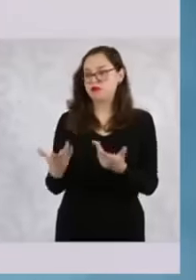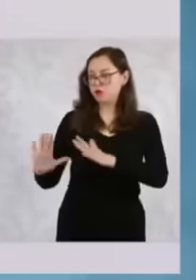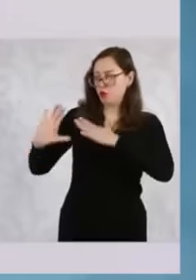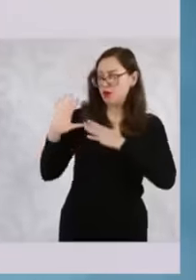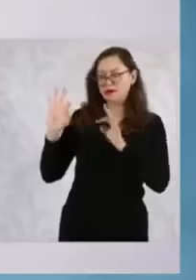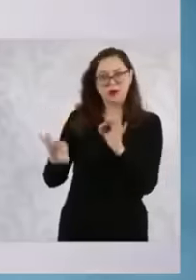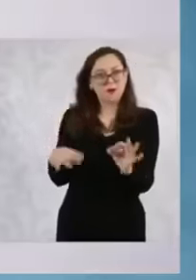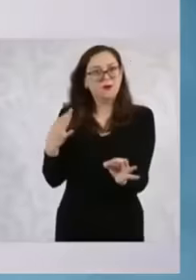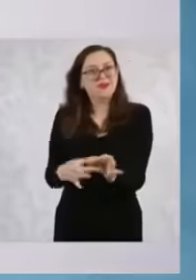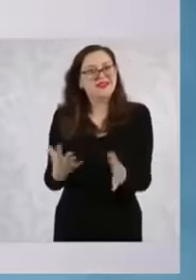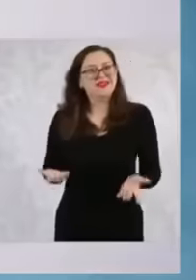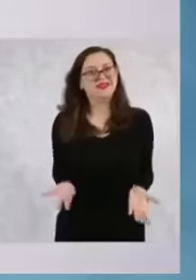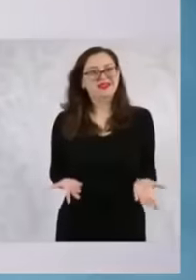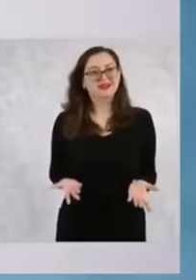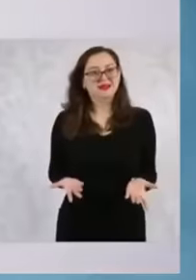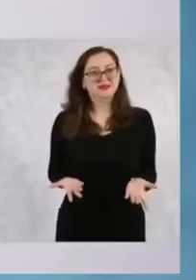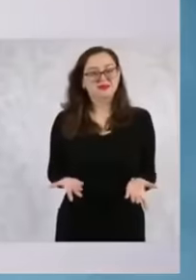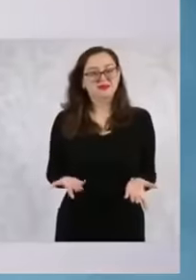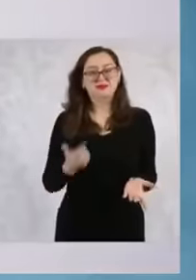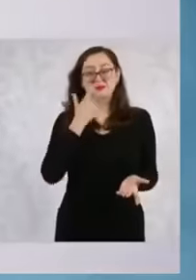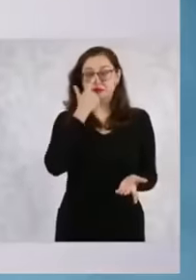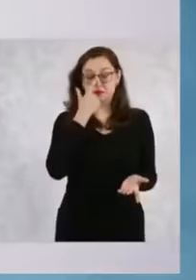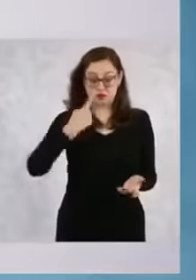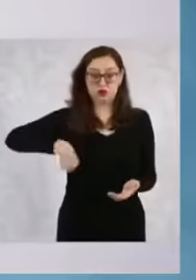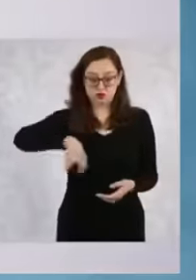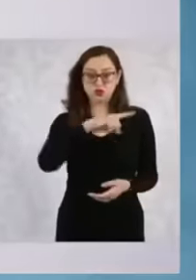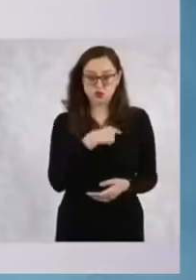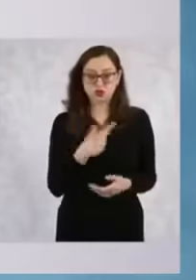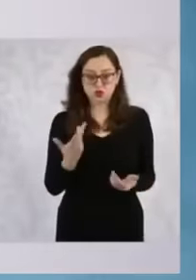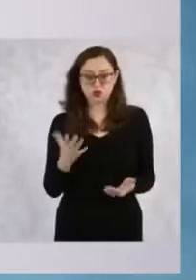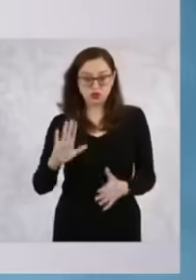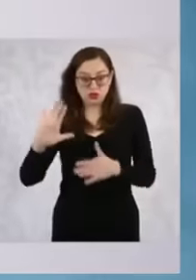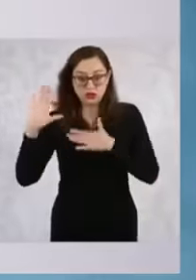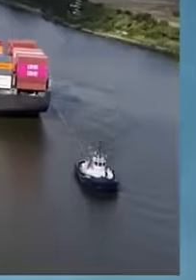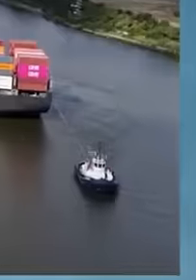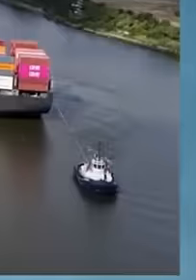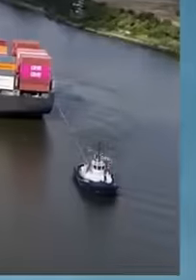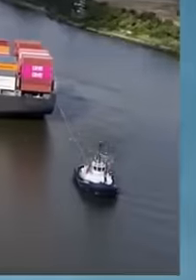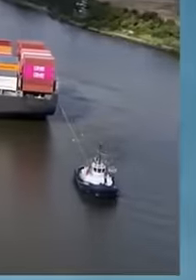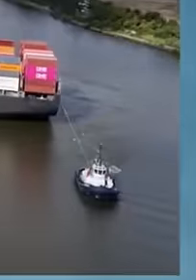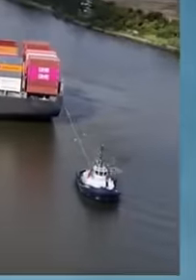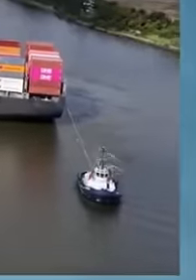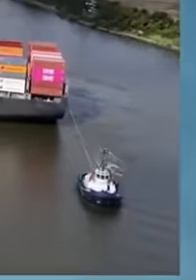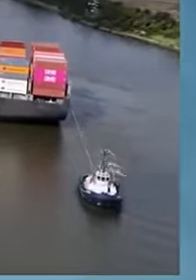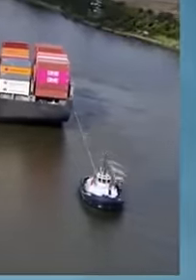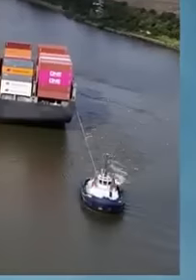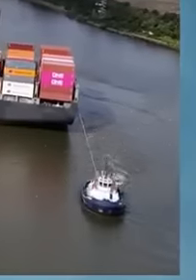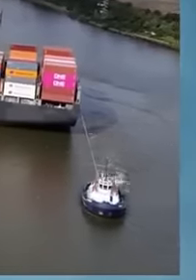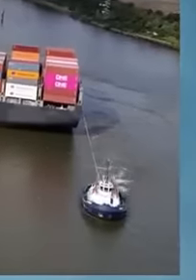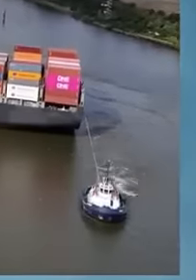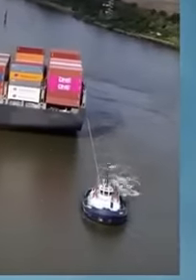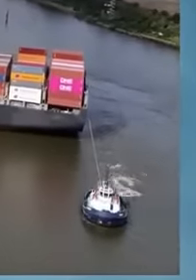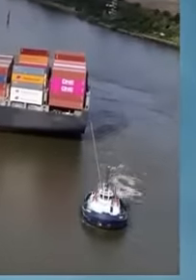mandataria al mando, se percibirá su profesionalismo, se garantizarán buenas relaciones comerciales